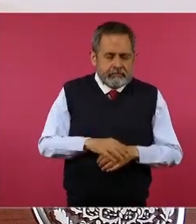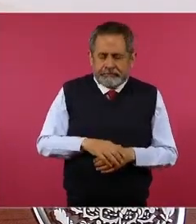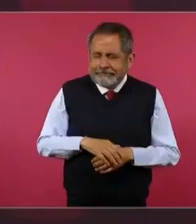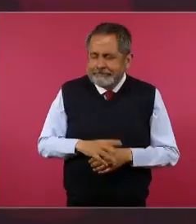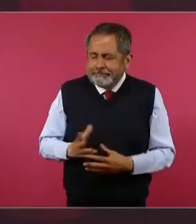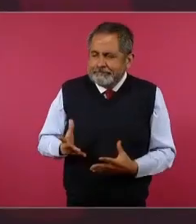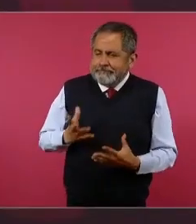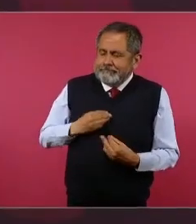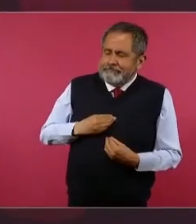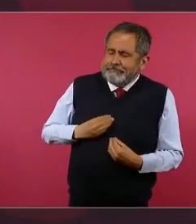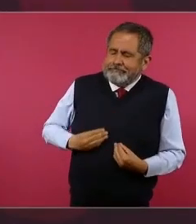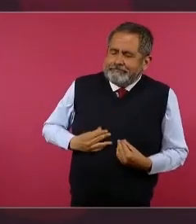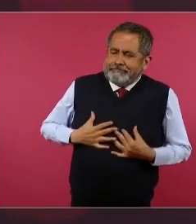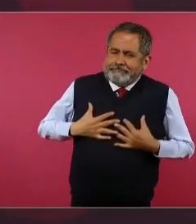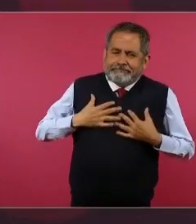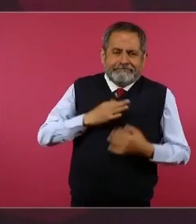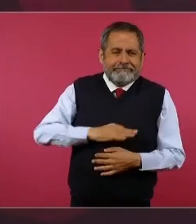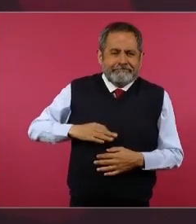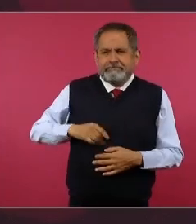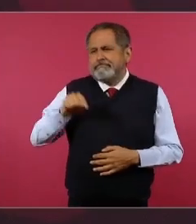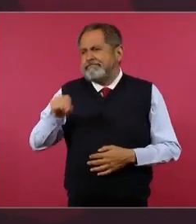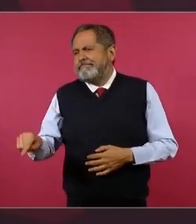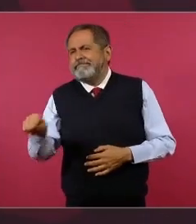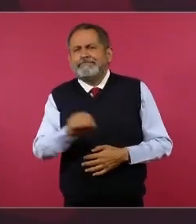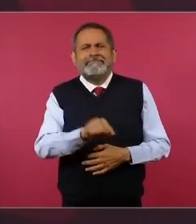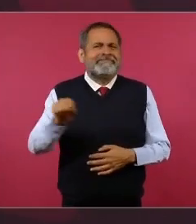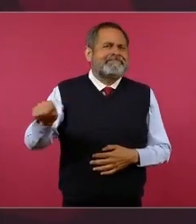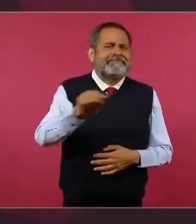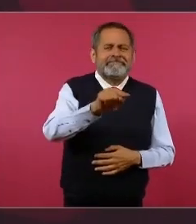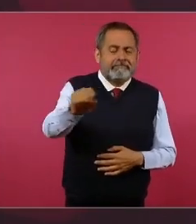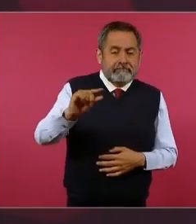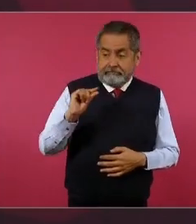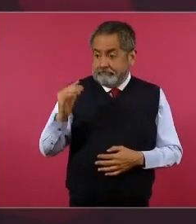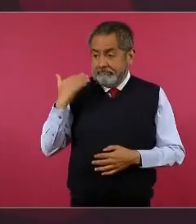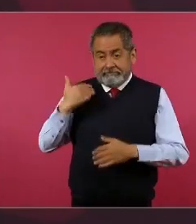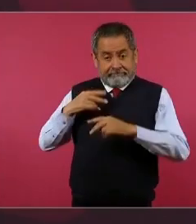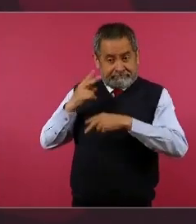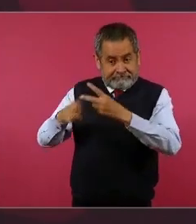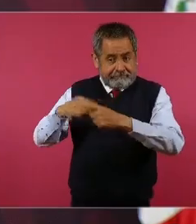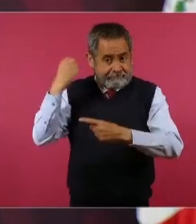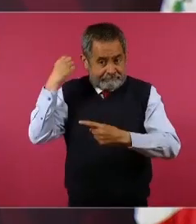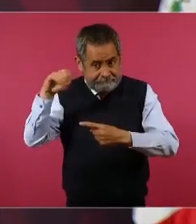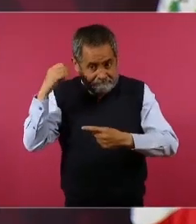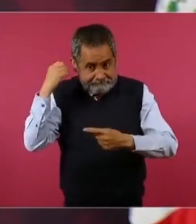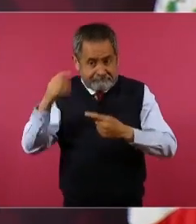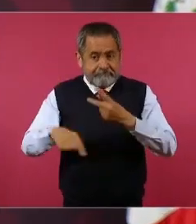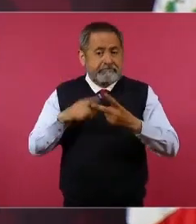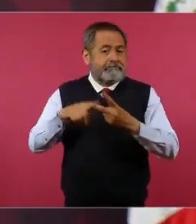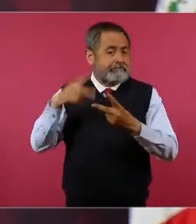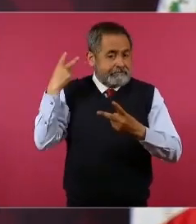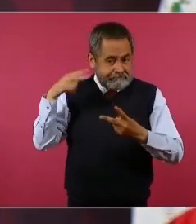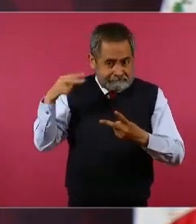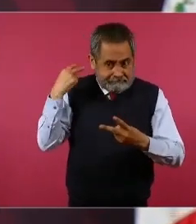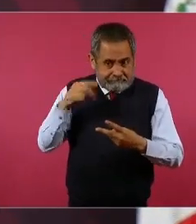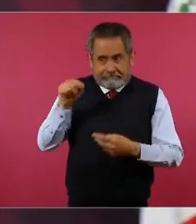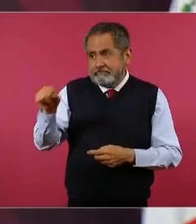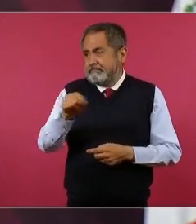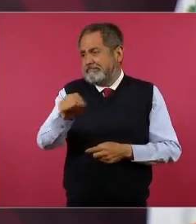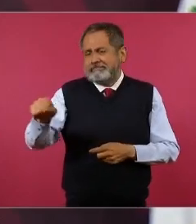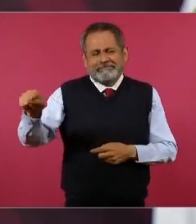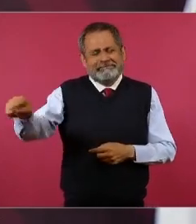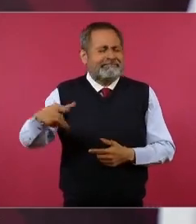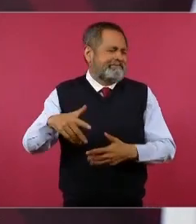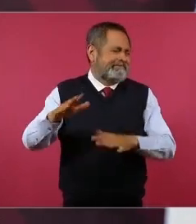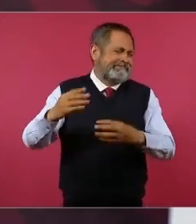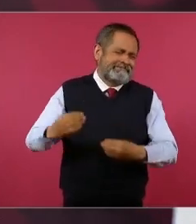contagia en todos lados. Ahora que fuimos a Oaxaca y a Veracruz,